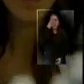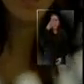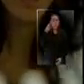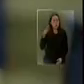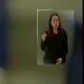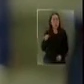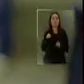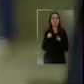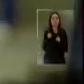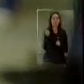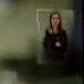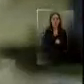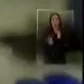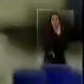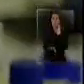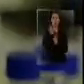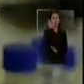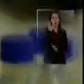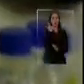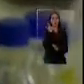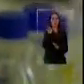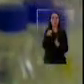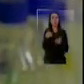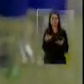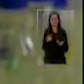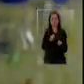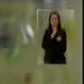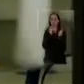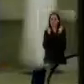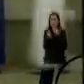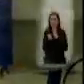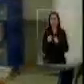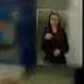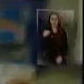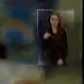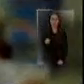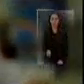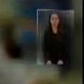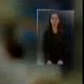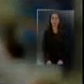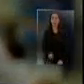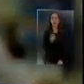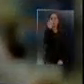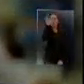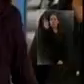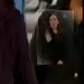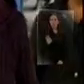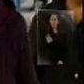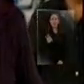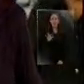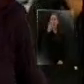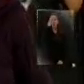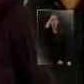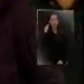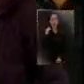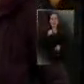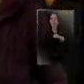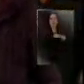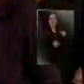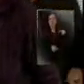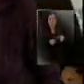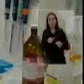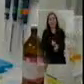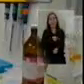Alzheimer y los últimos descubrimientos han sido revolucionarios. El porcentaje de Alzheimer genético es muy bajo, menos